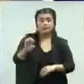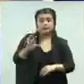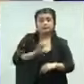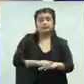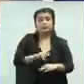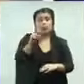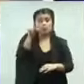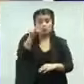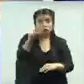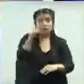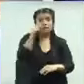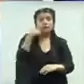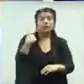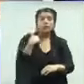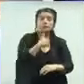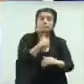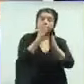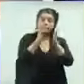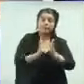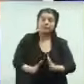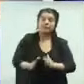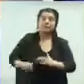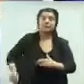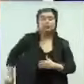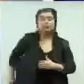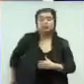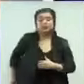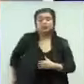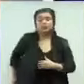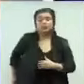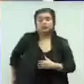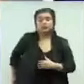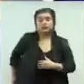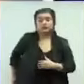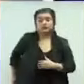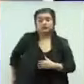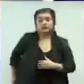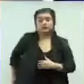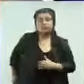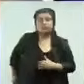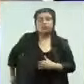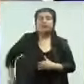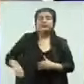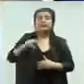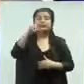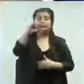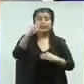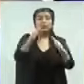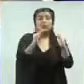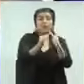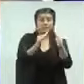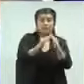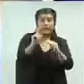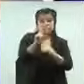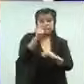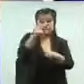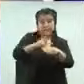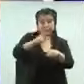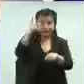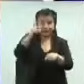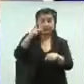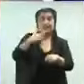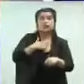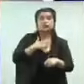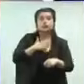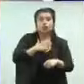Es usted, señor ministro, el ministro cero viviendas. Es la primera vez desde que